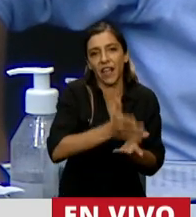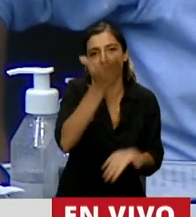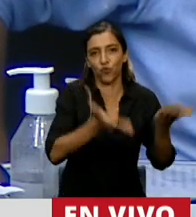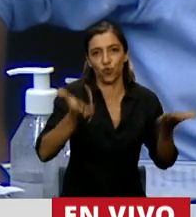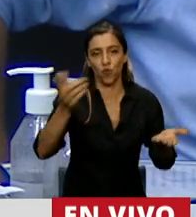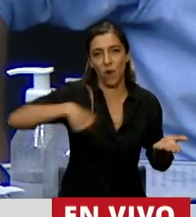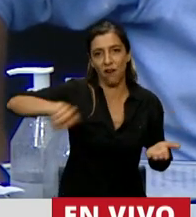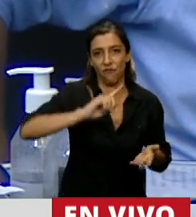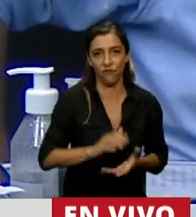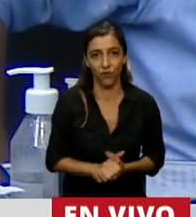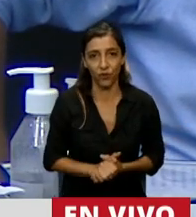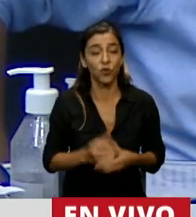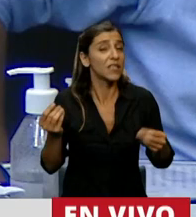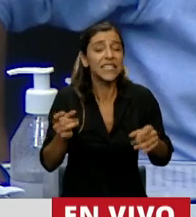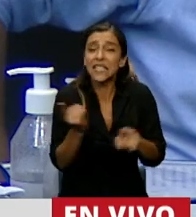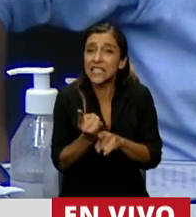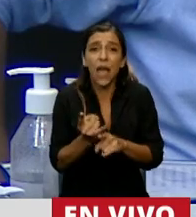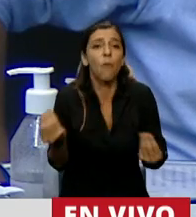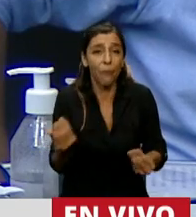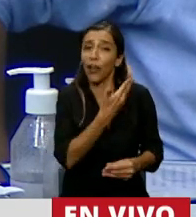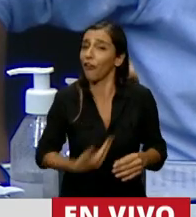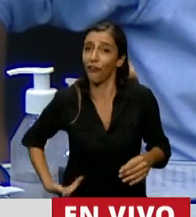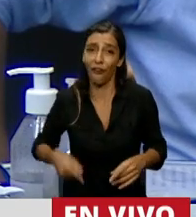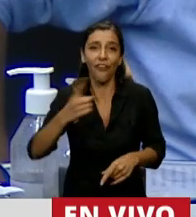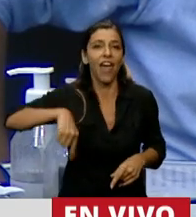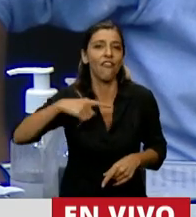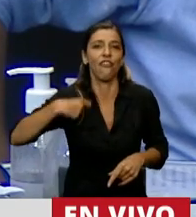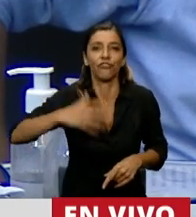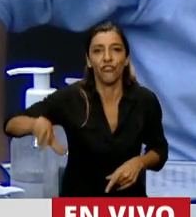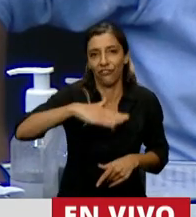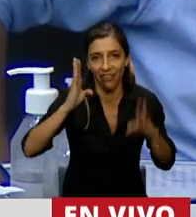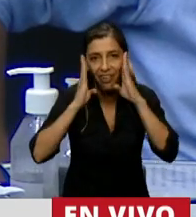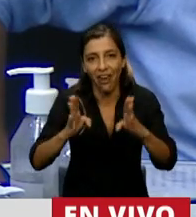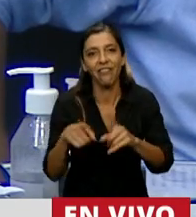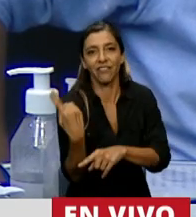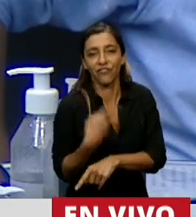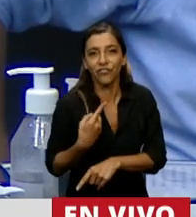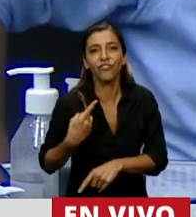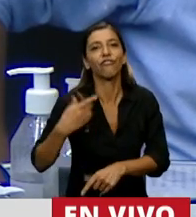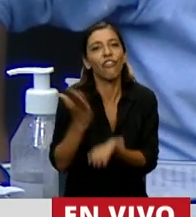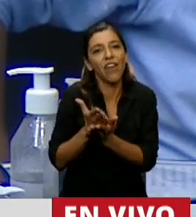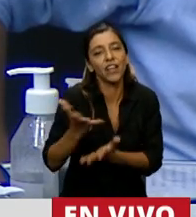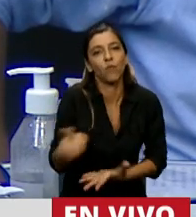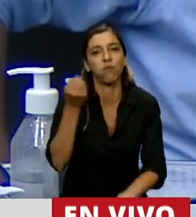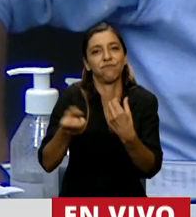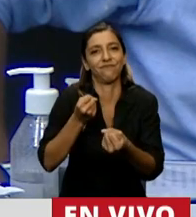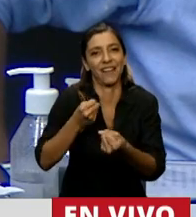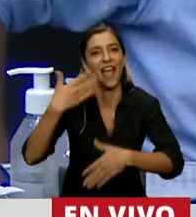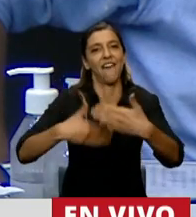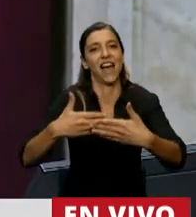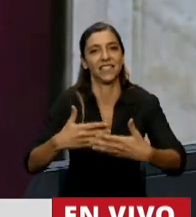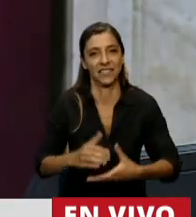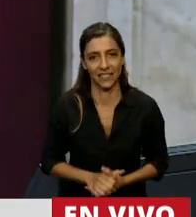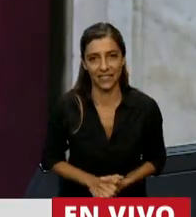gobierno de índole popular, donde se avanzó en derechos. No todo es lo mismo.